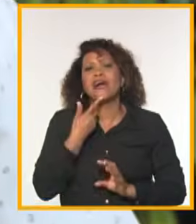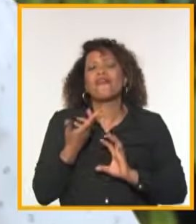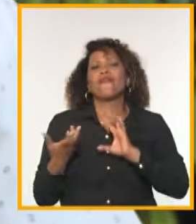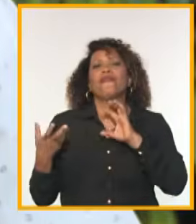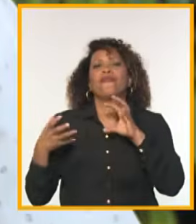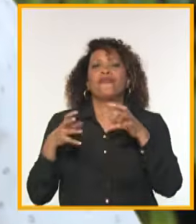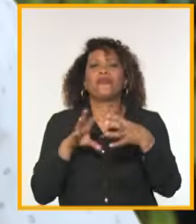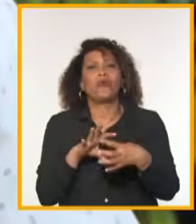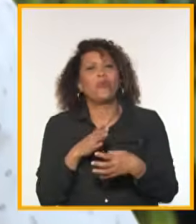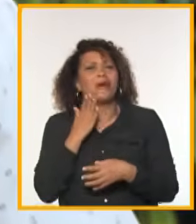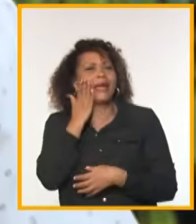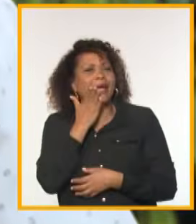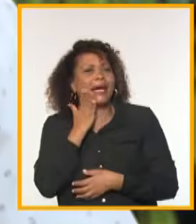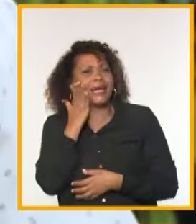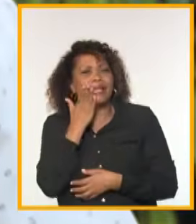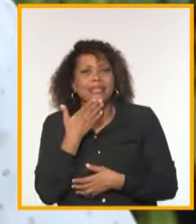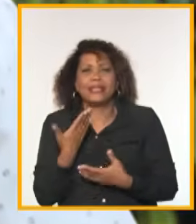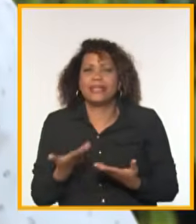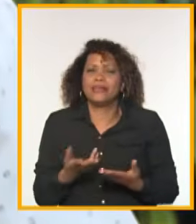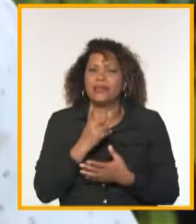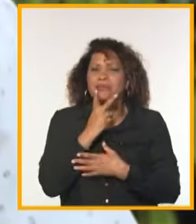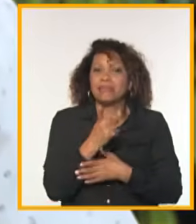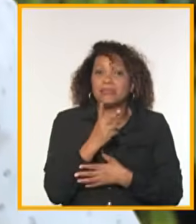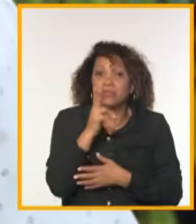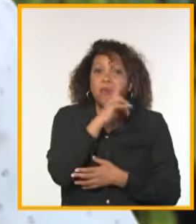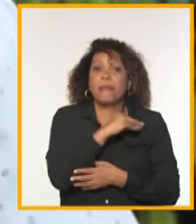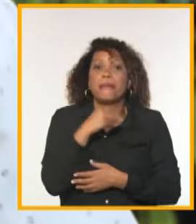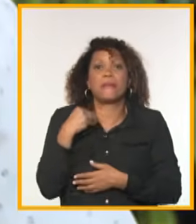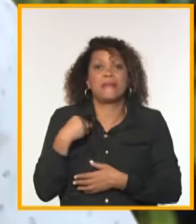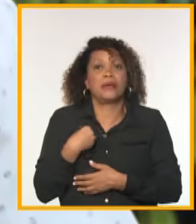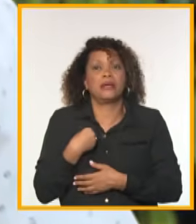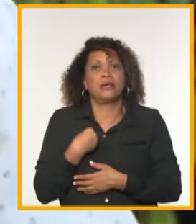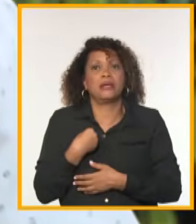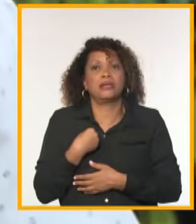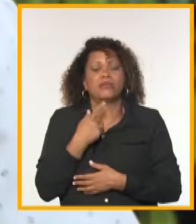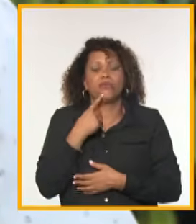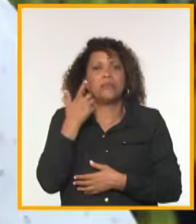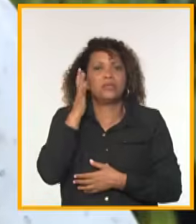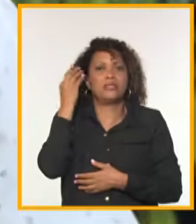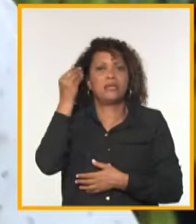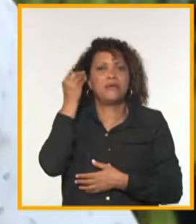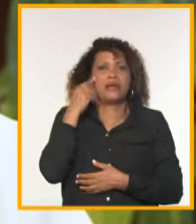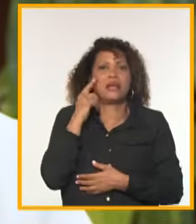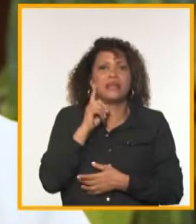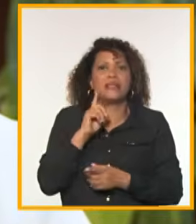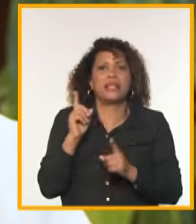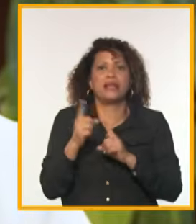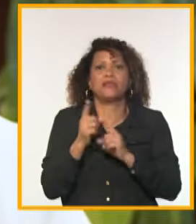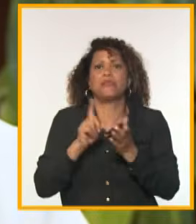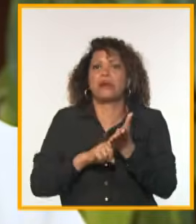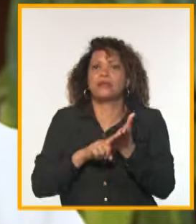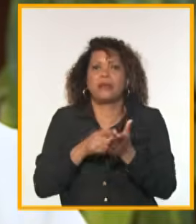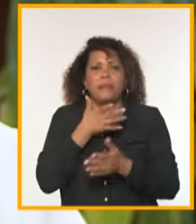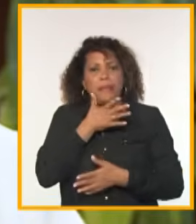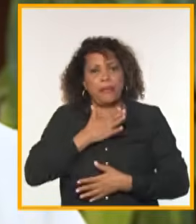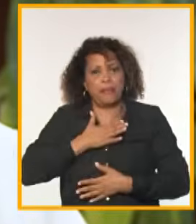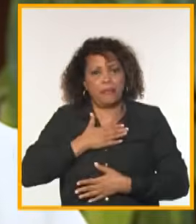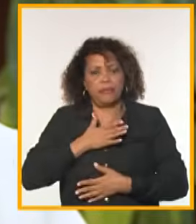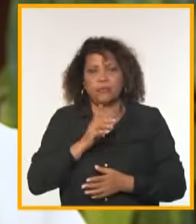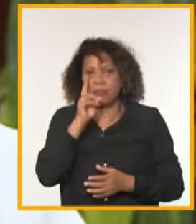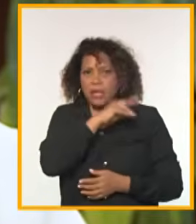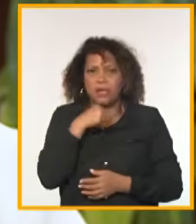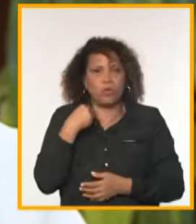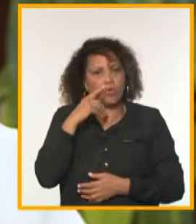tan calurosa de su atención médica, que no me parecía que estaba delante de un médico, me parecía que estaba delante de un padre. En las principales reuniones